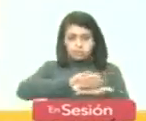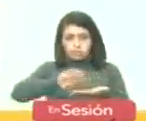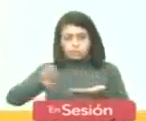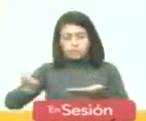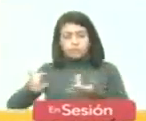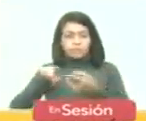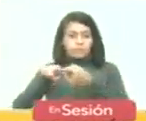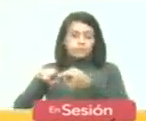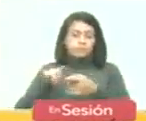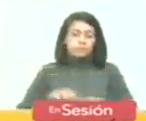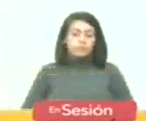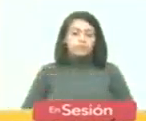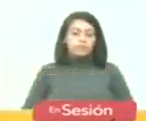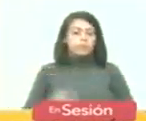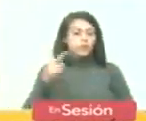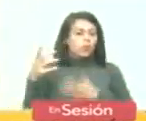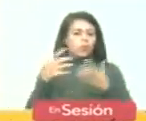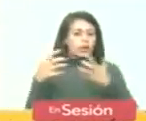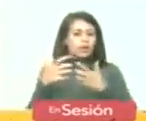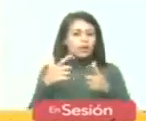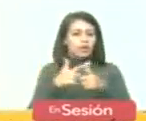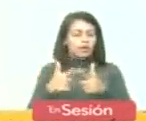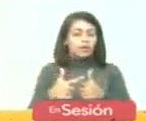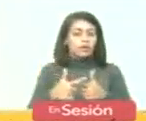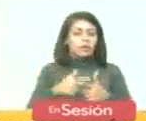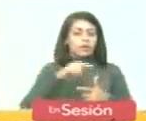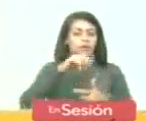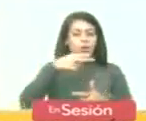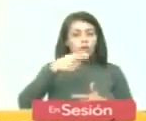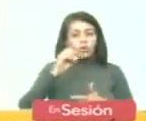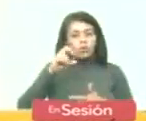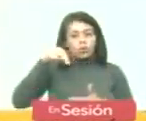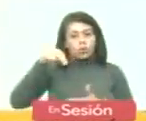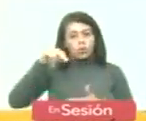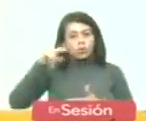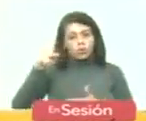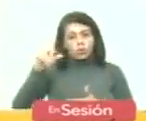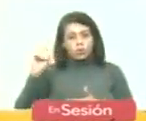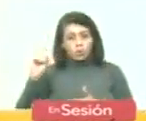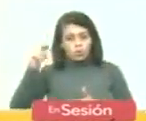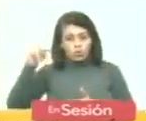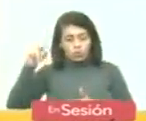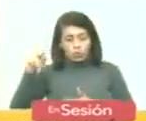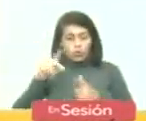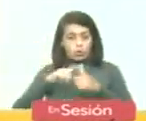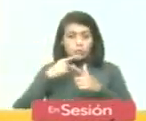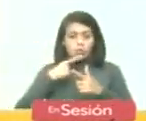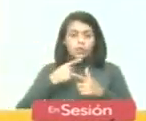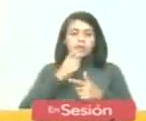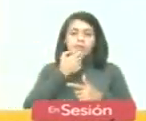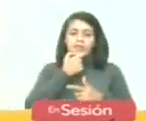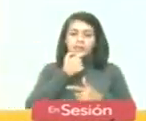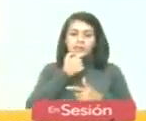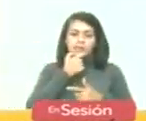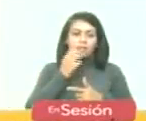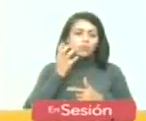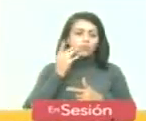cedido en las dos guerras del opio Hong Kong a los ingleses. Creo que el único ejemplo en la historia de la